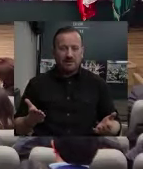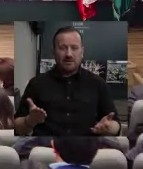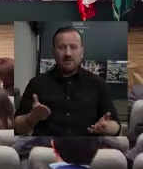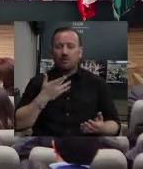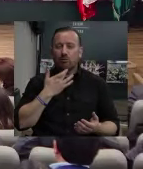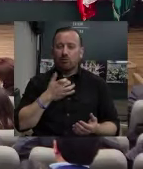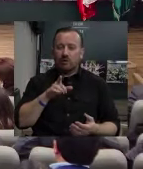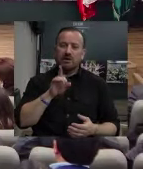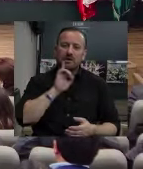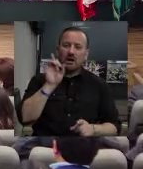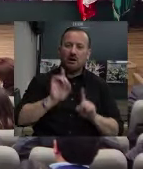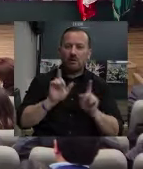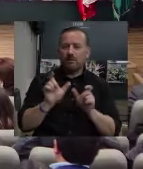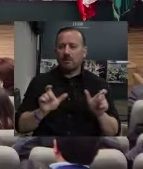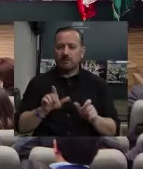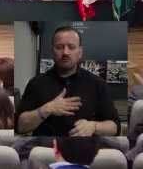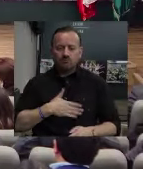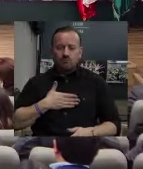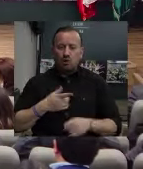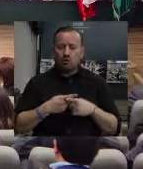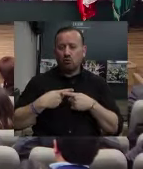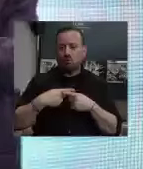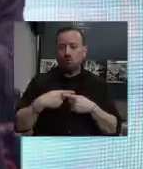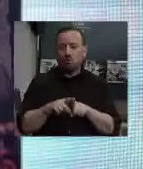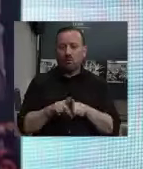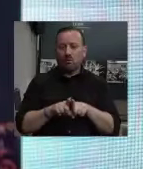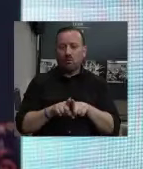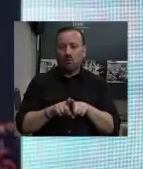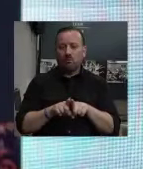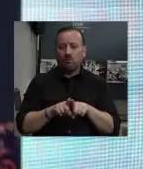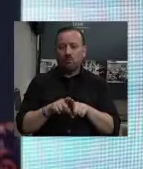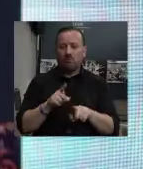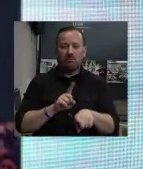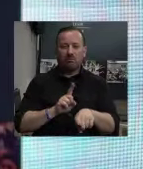porque hay gente que el espíritu social le dura lo que le dura la